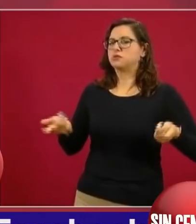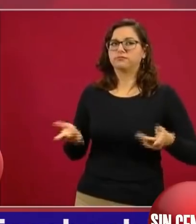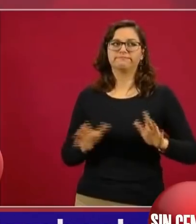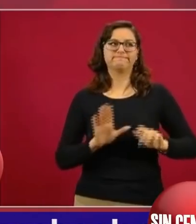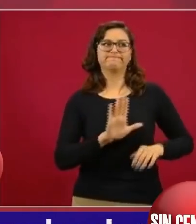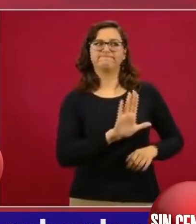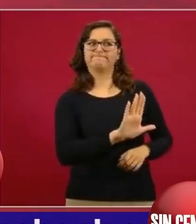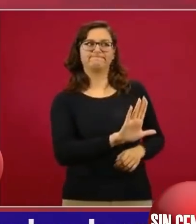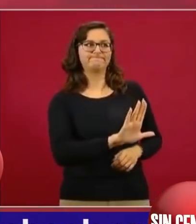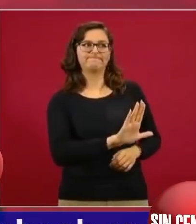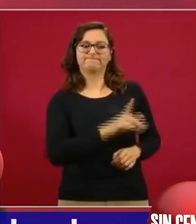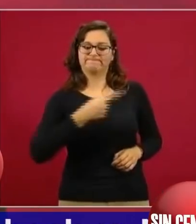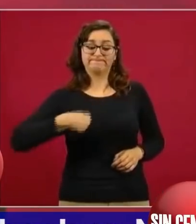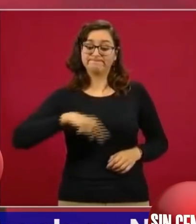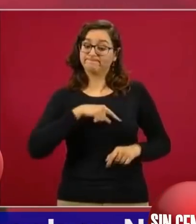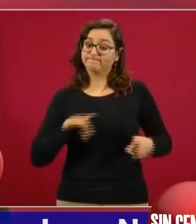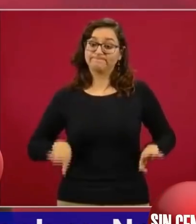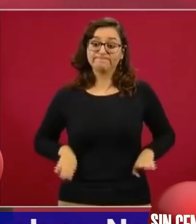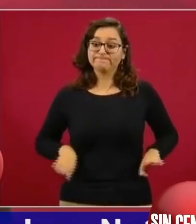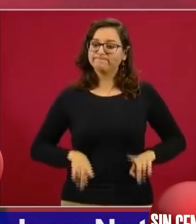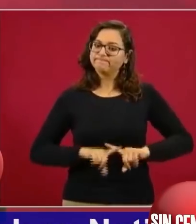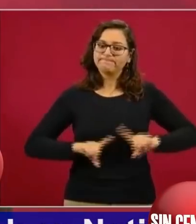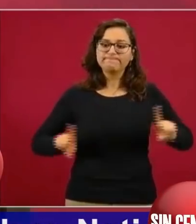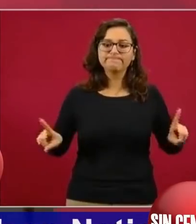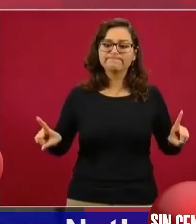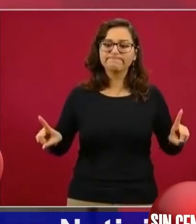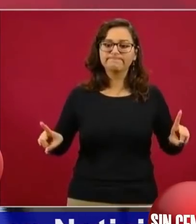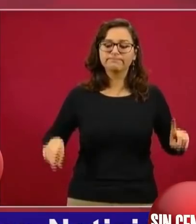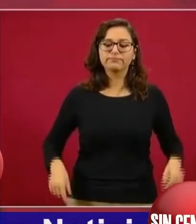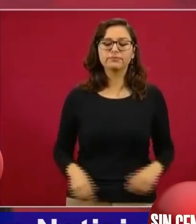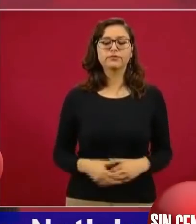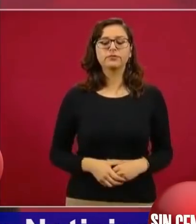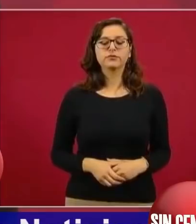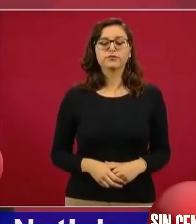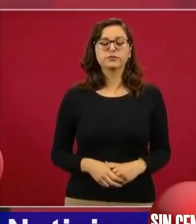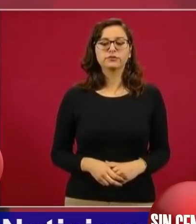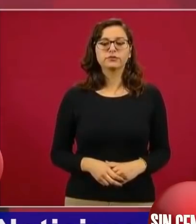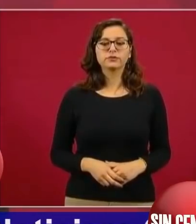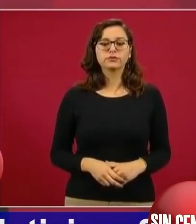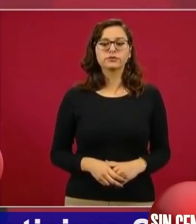No somos nosotros de